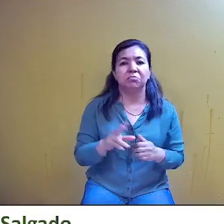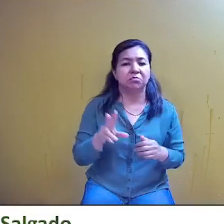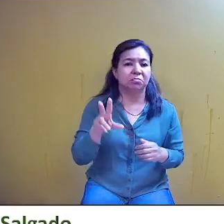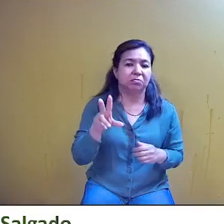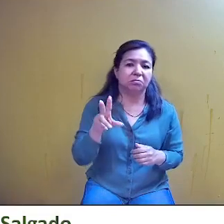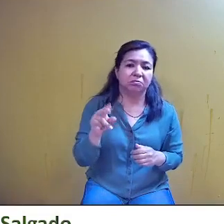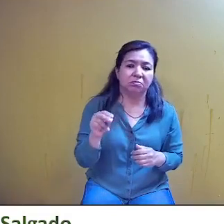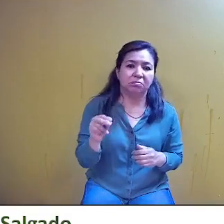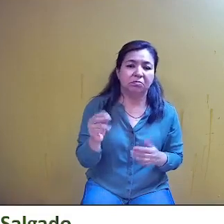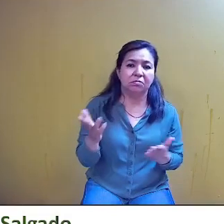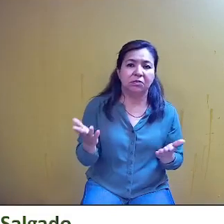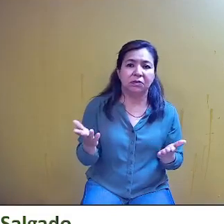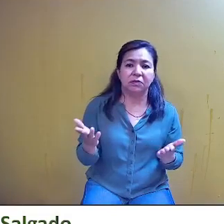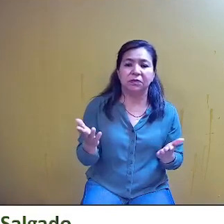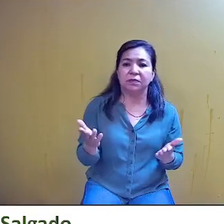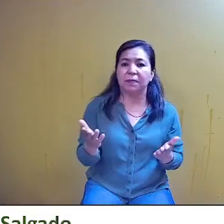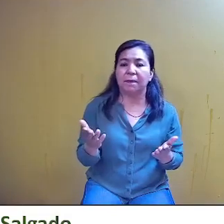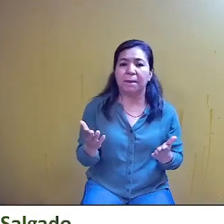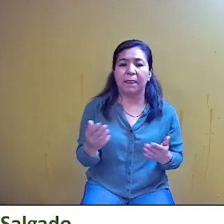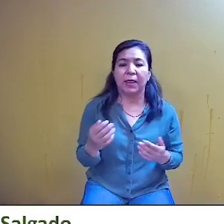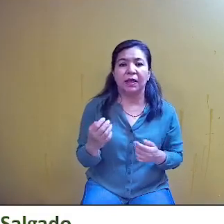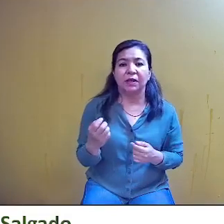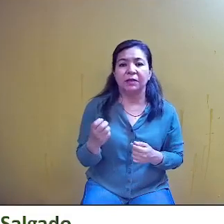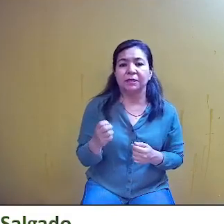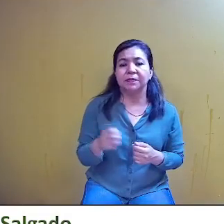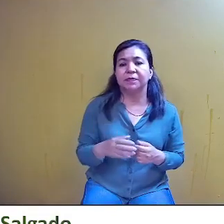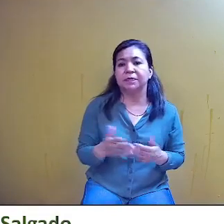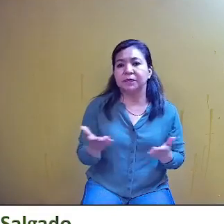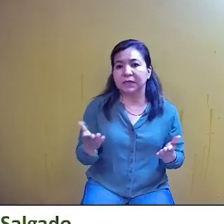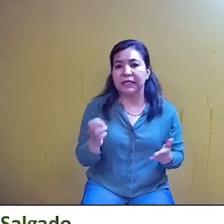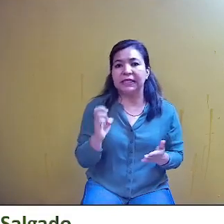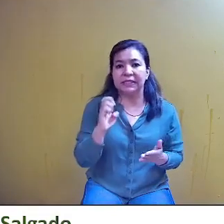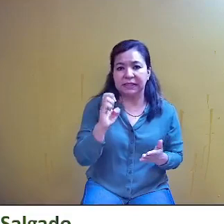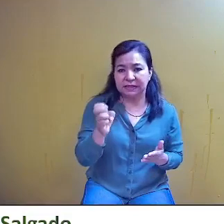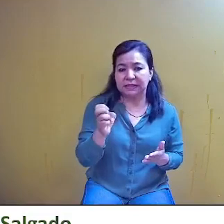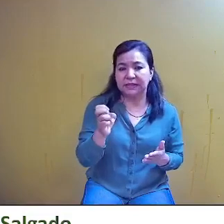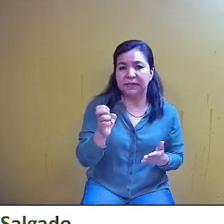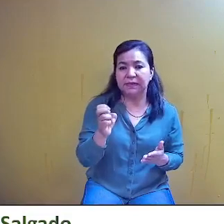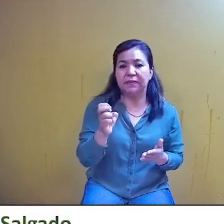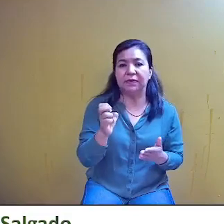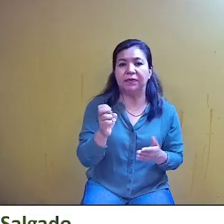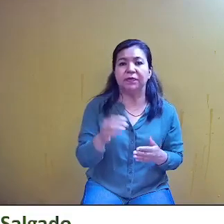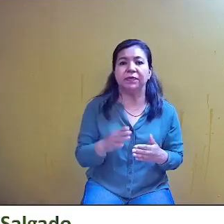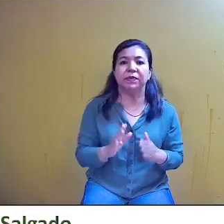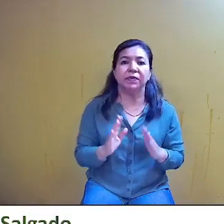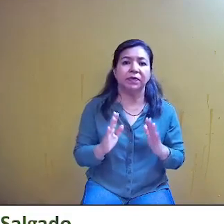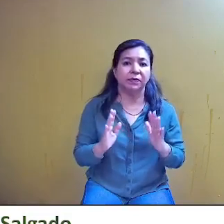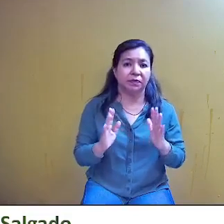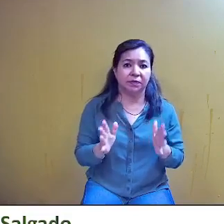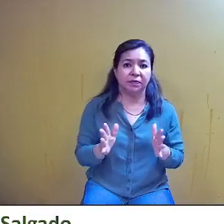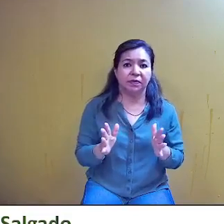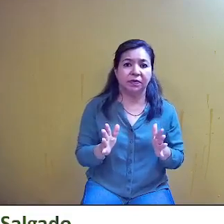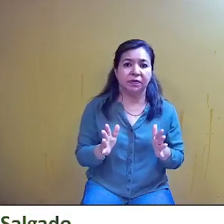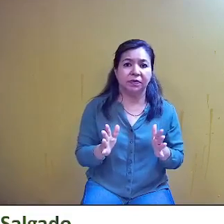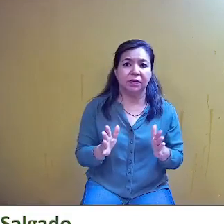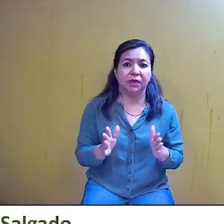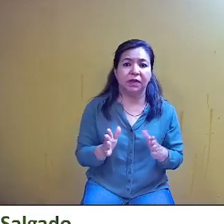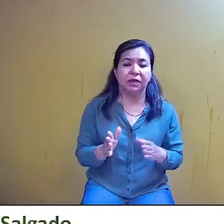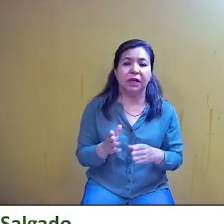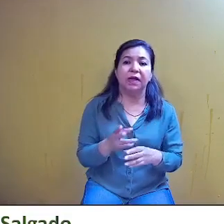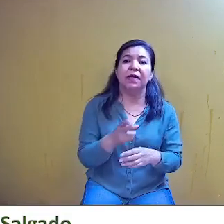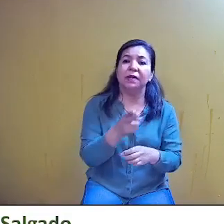una correspondencia inequívoca y natural, esto es, que se haya emitido una petición a